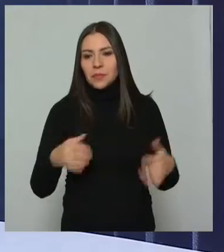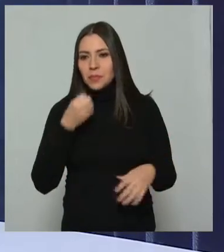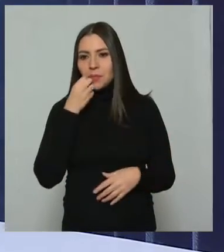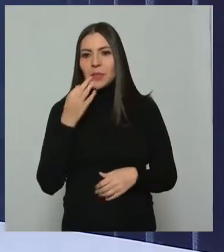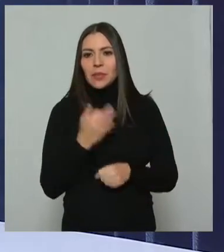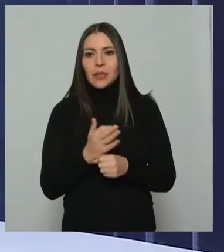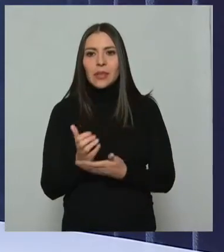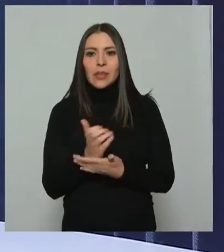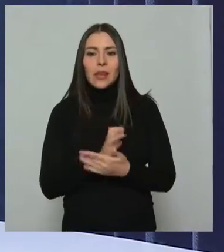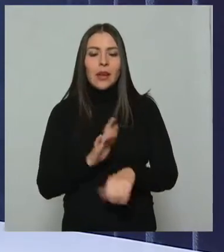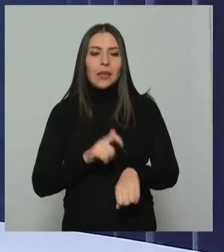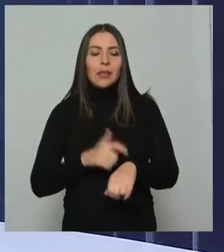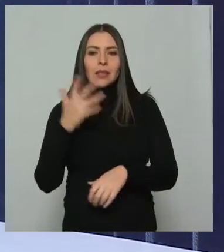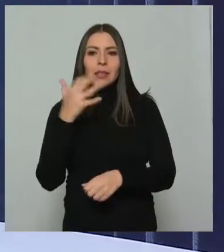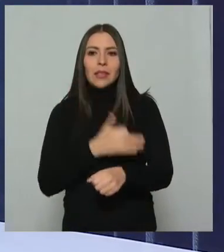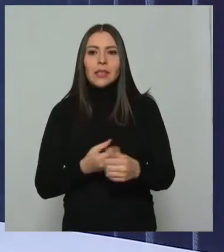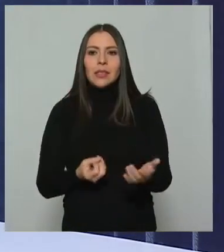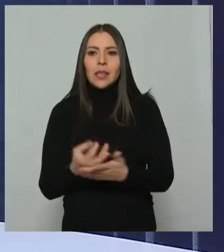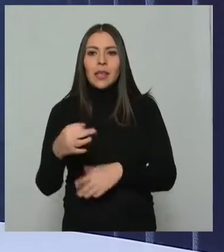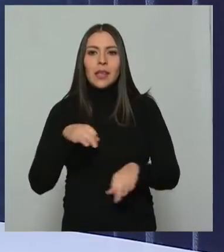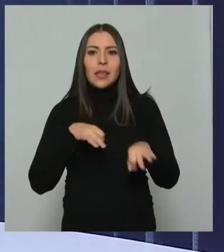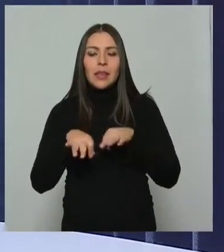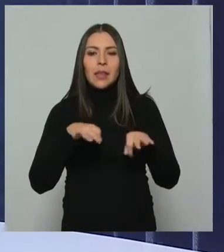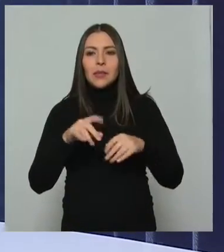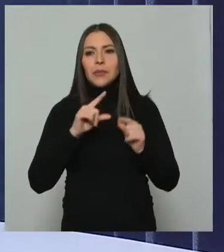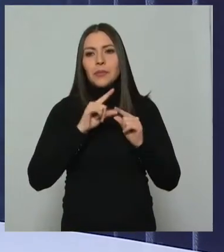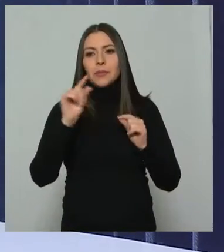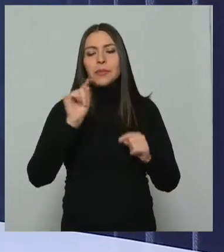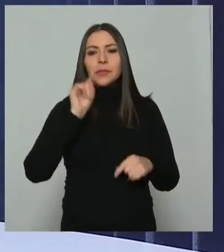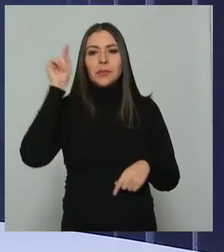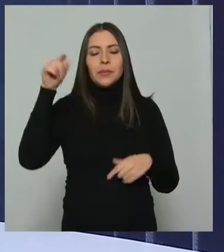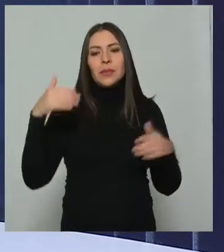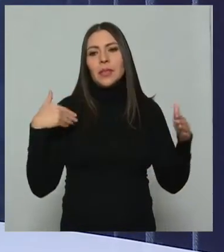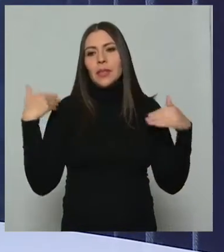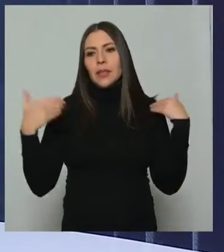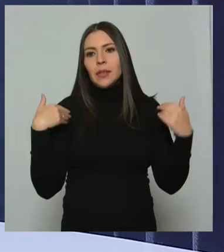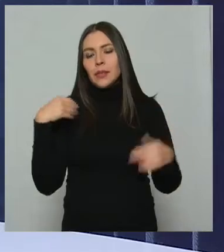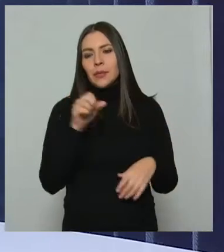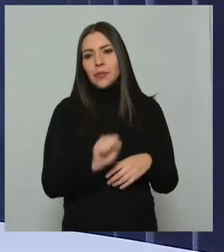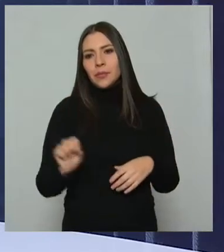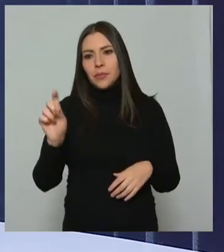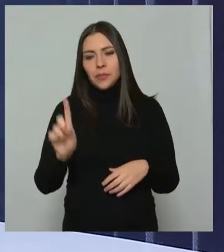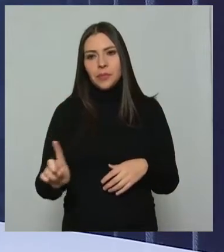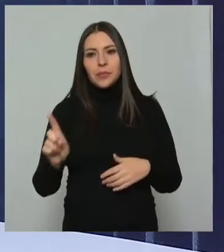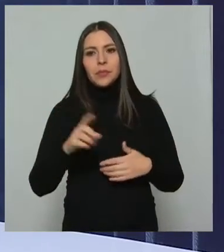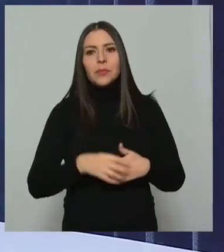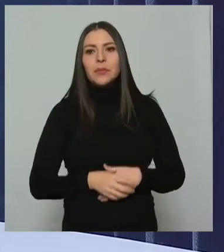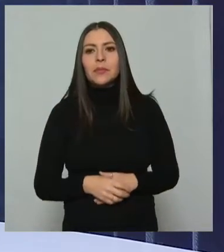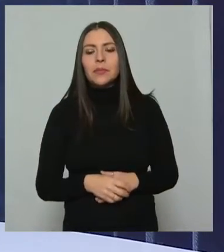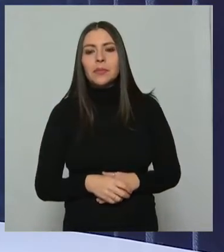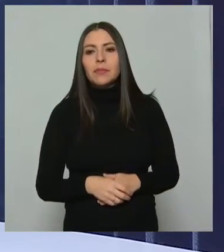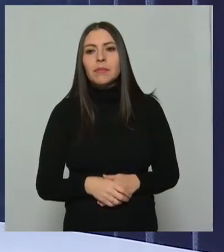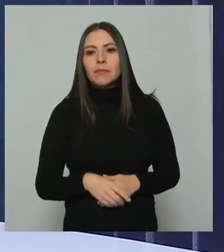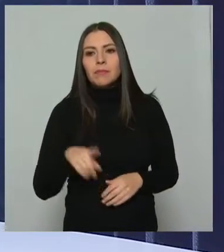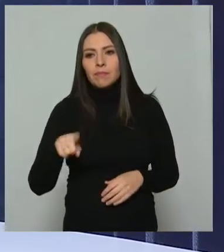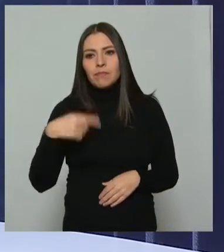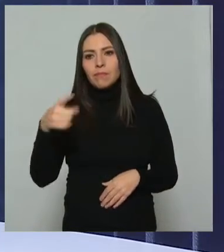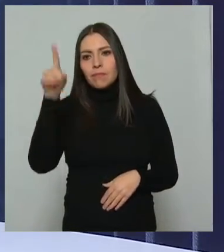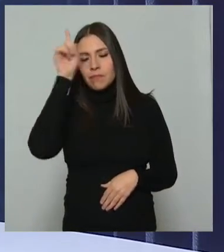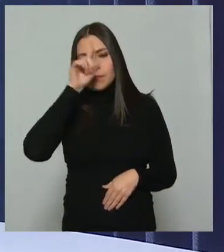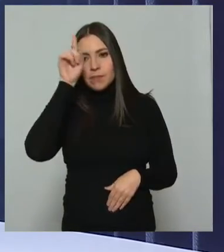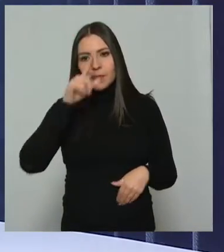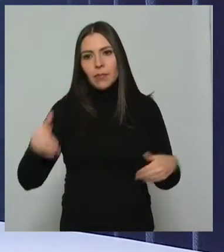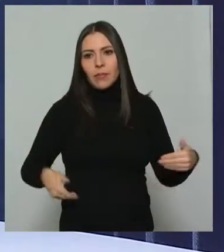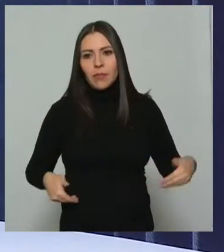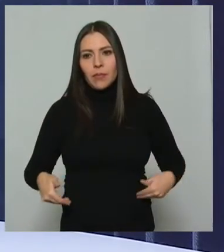la tarde vámonos. para salir de trabajar e irnos a divertir este fin de semana. Bueno, pues ahí tienes, son las recomendaciones del teatro